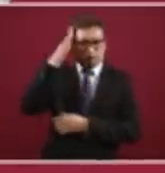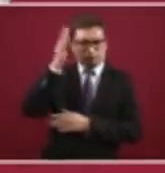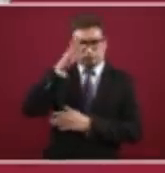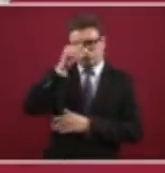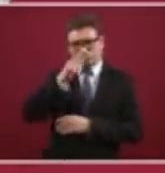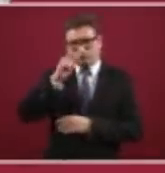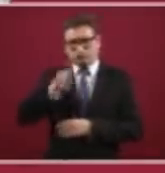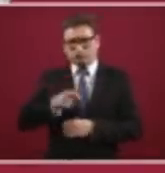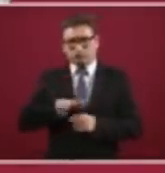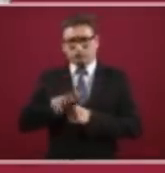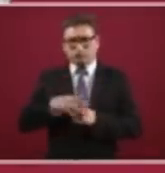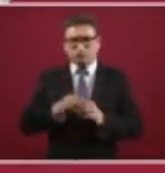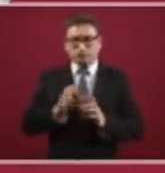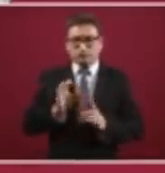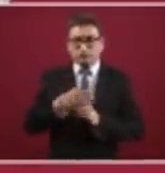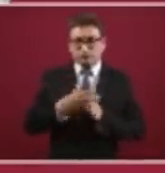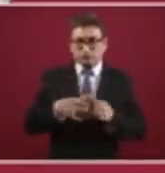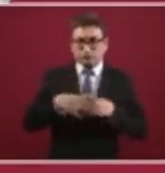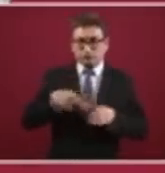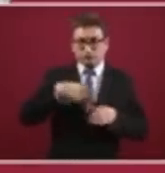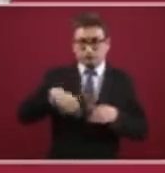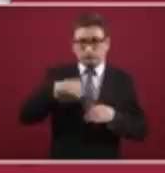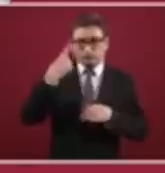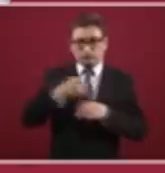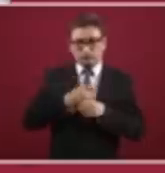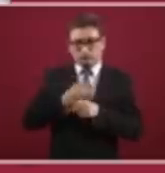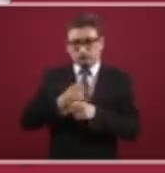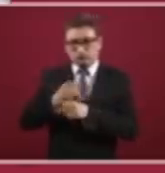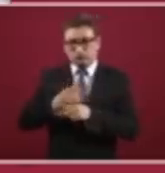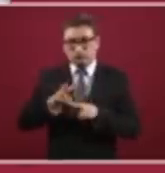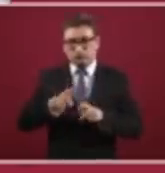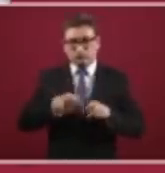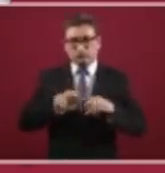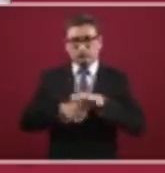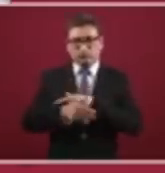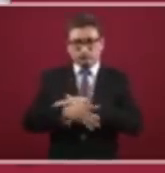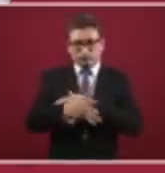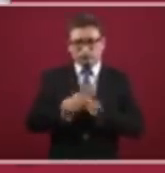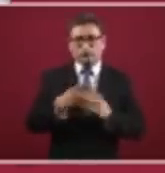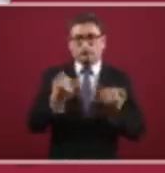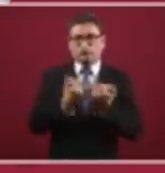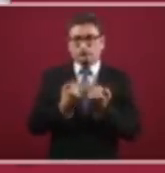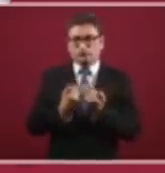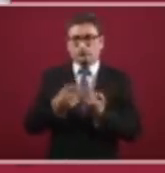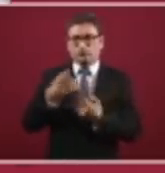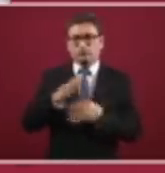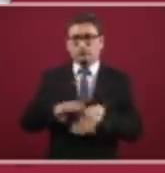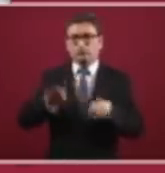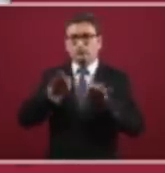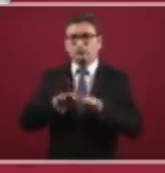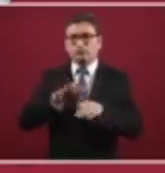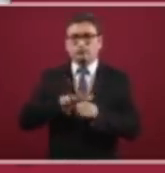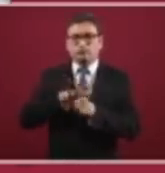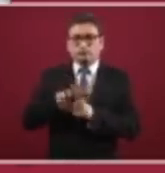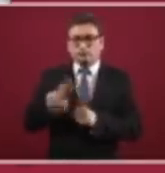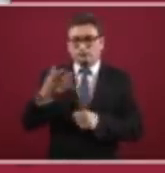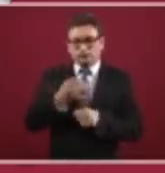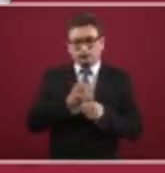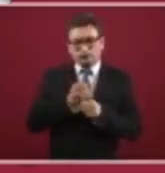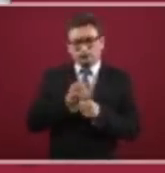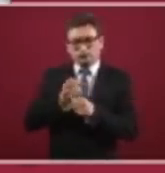la creación de la unidad especializada en el caso de ayotzinapa sino de compartir todas las líneas de investigación